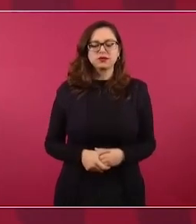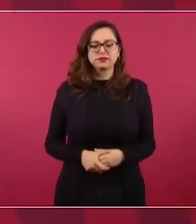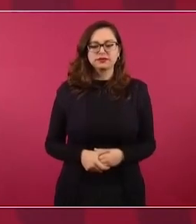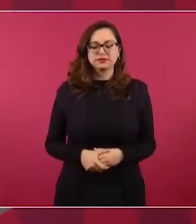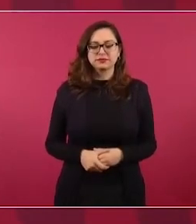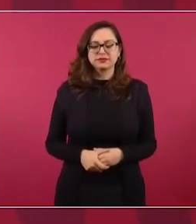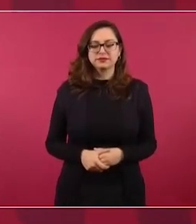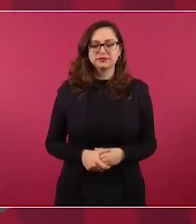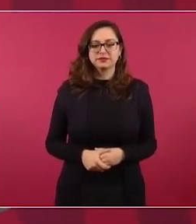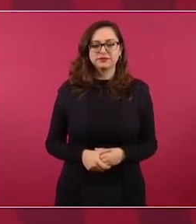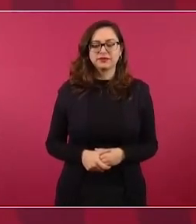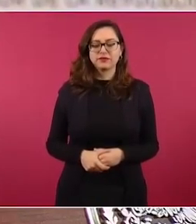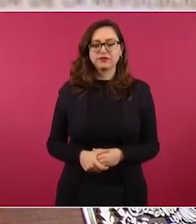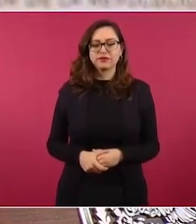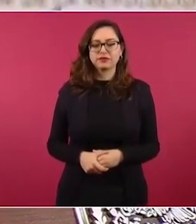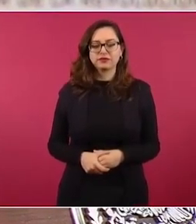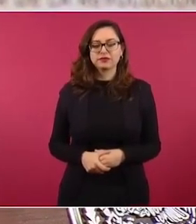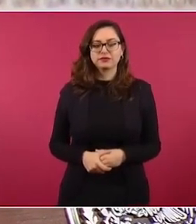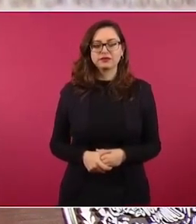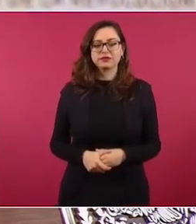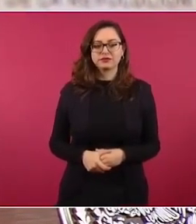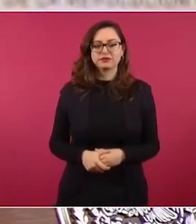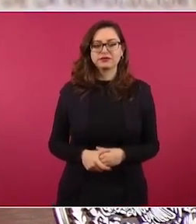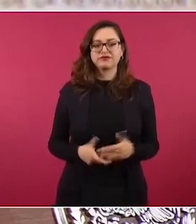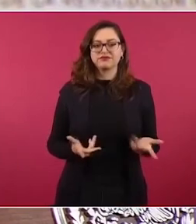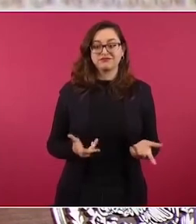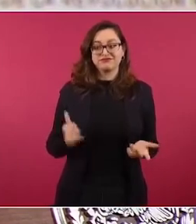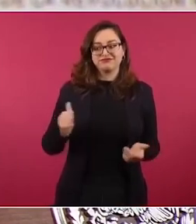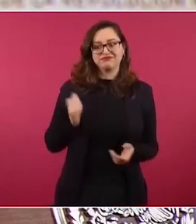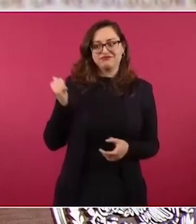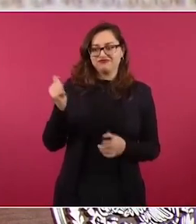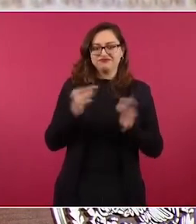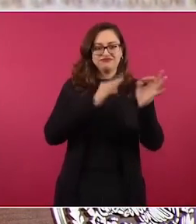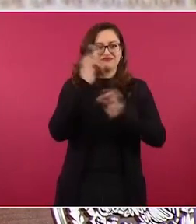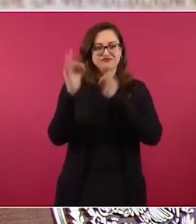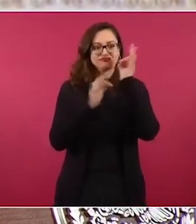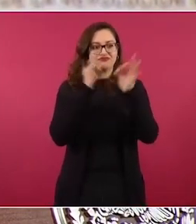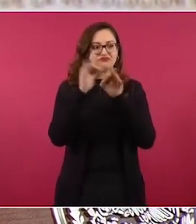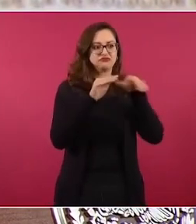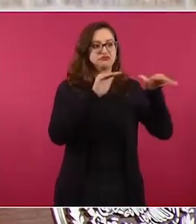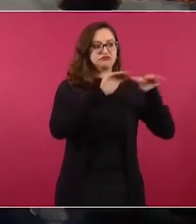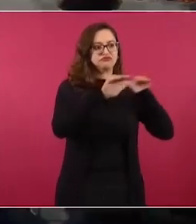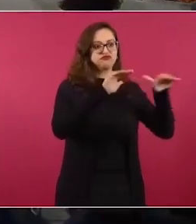Y hace campaña con eso.